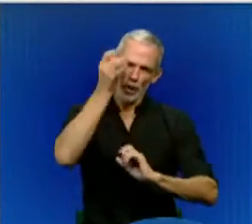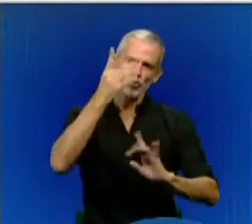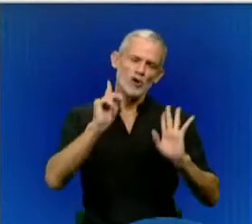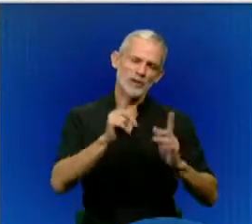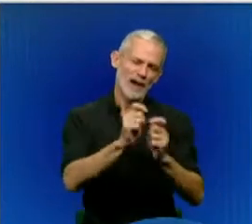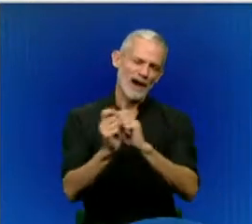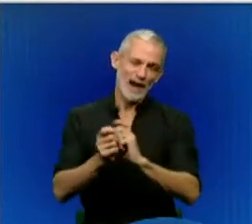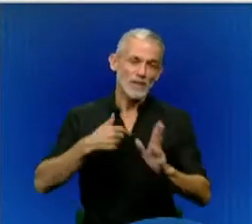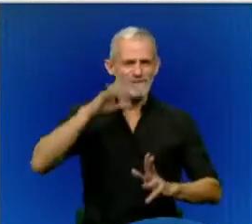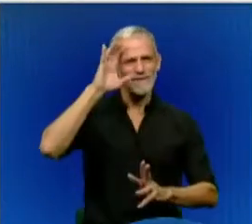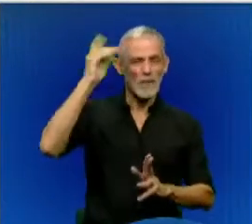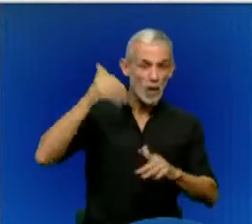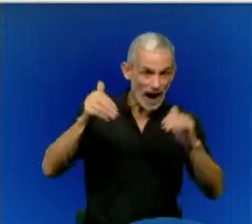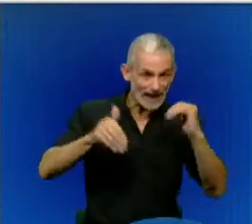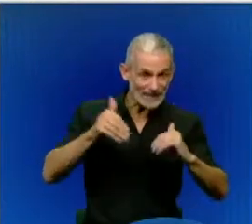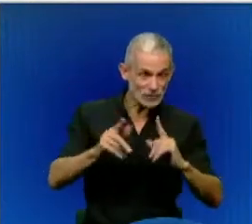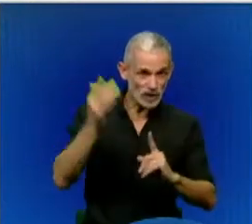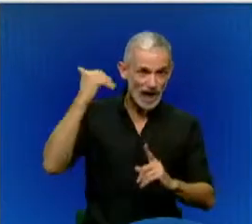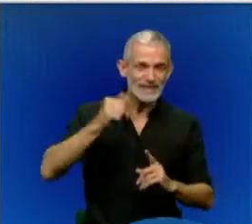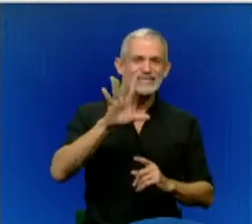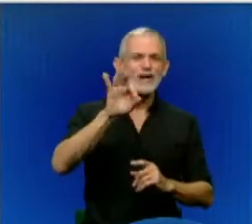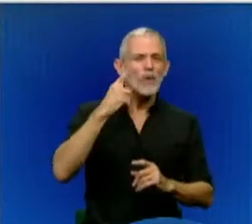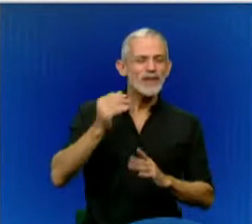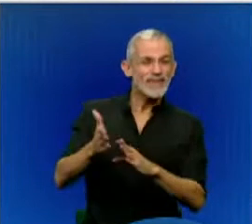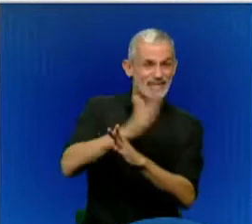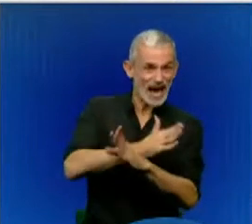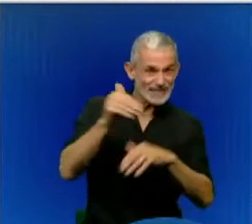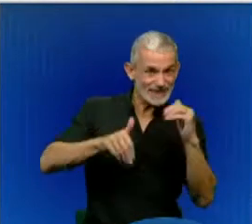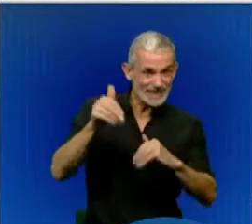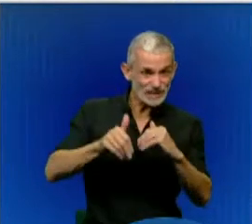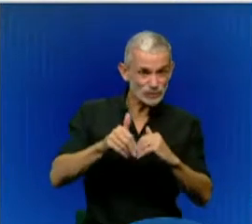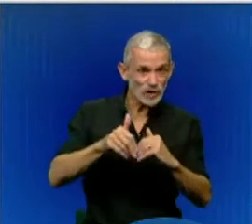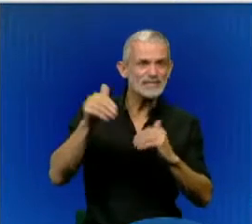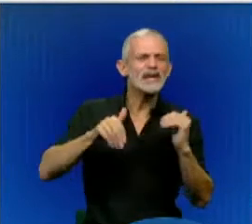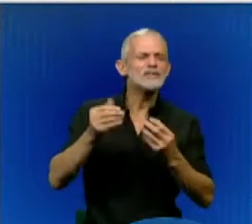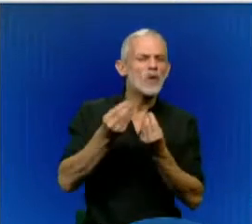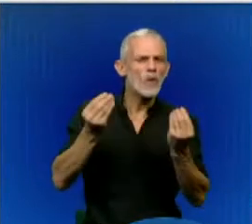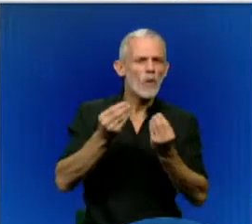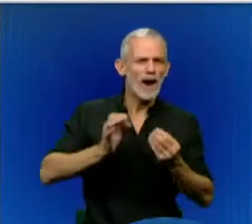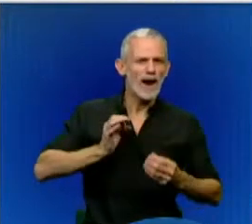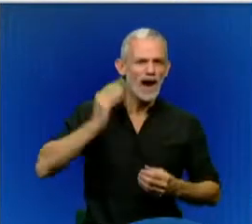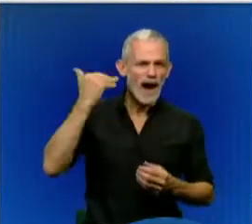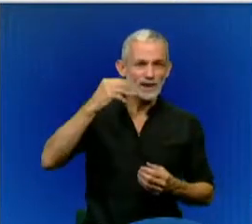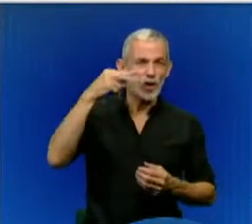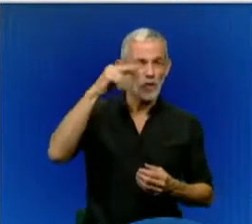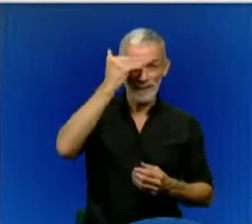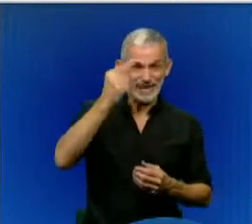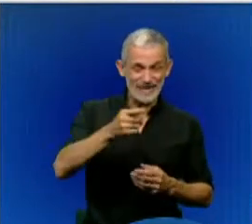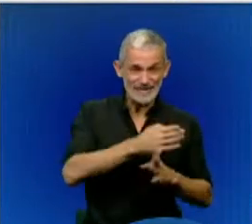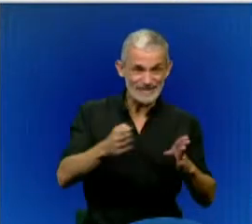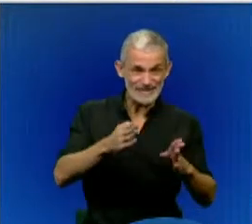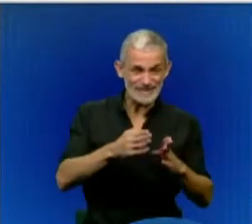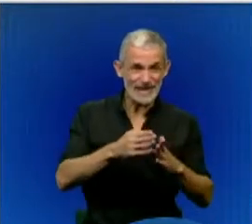Incluso recuerdo una elección que 50 días antes de la elección del año 2015,